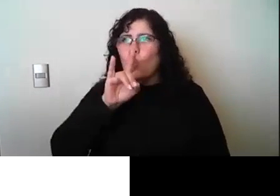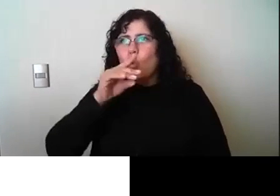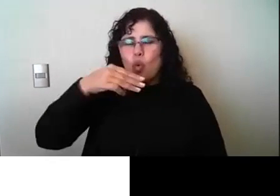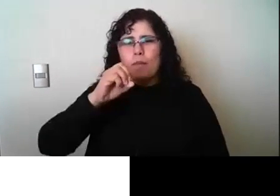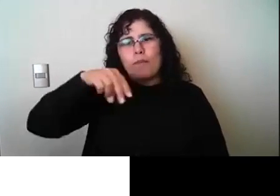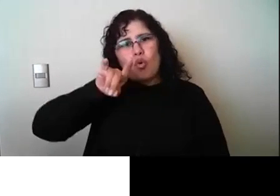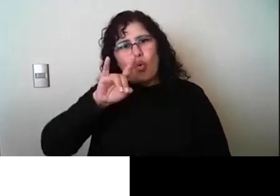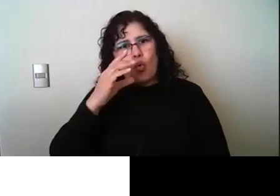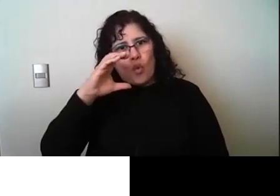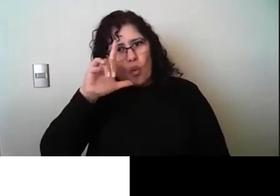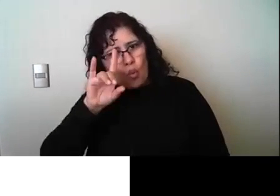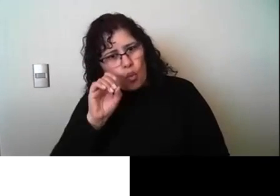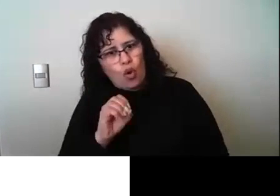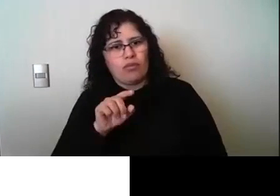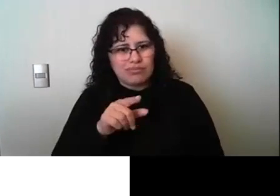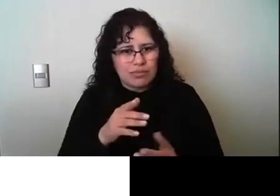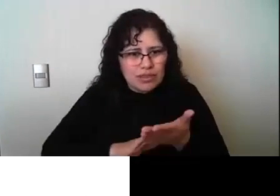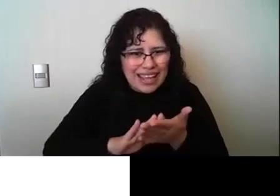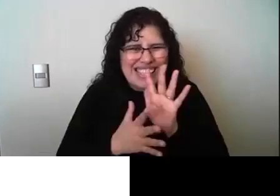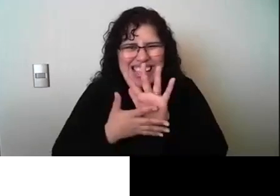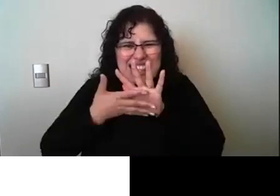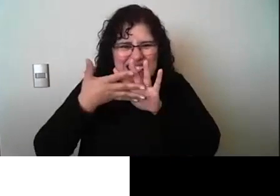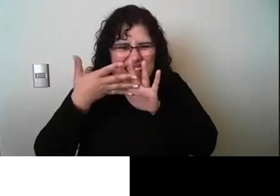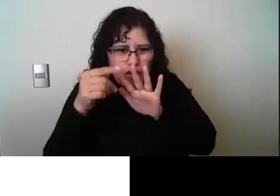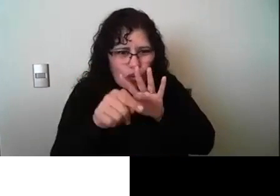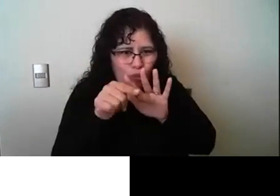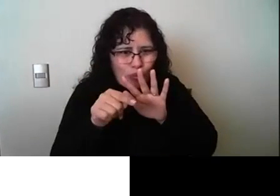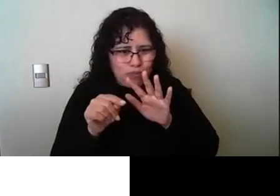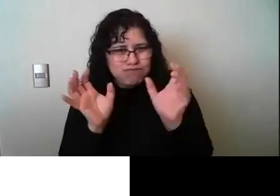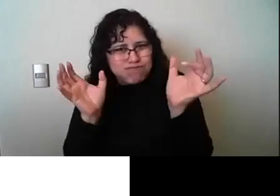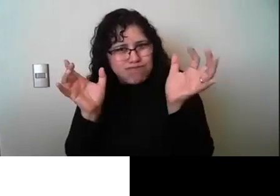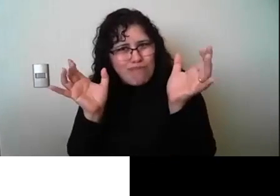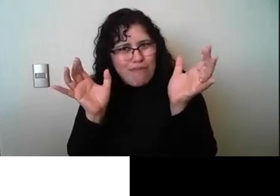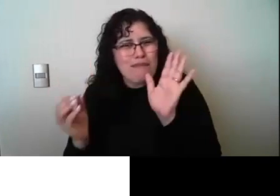corteza sensitiva, será un homúnculo sensitivo.